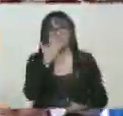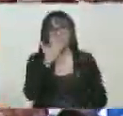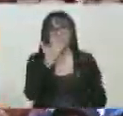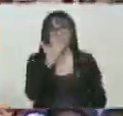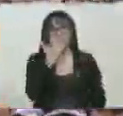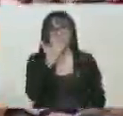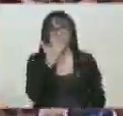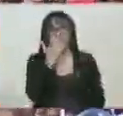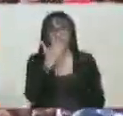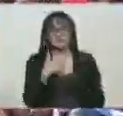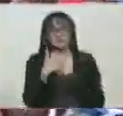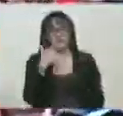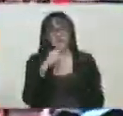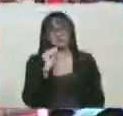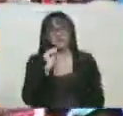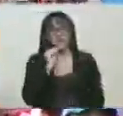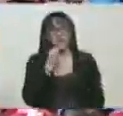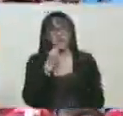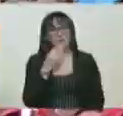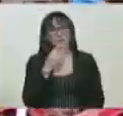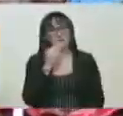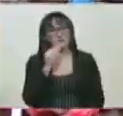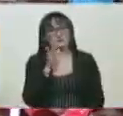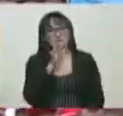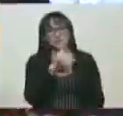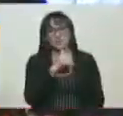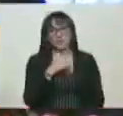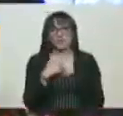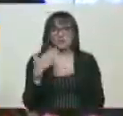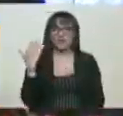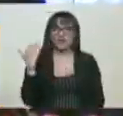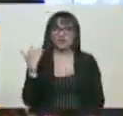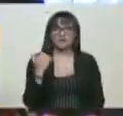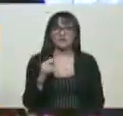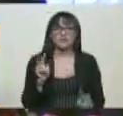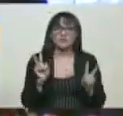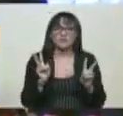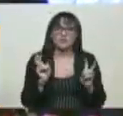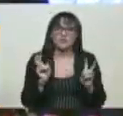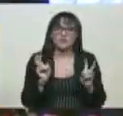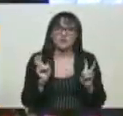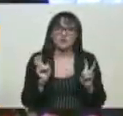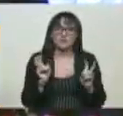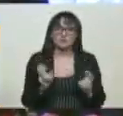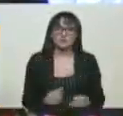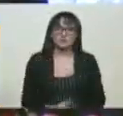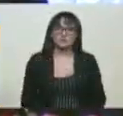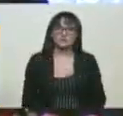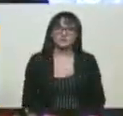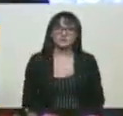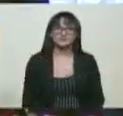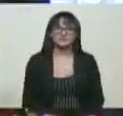Yo era un candidato novato, un novatico, novatico, novatico.